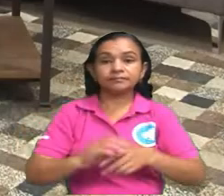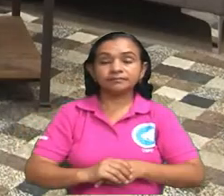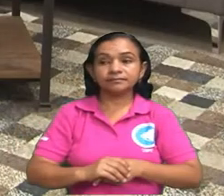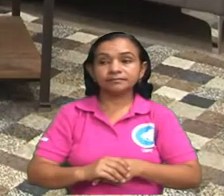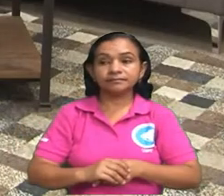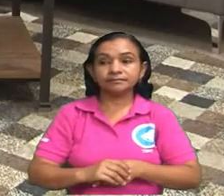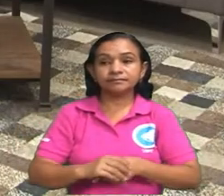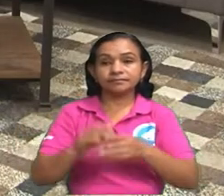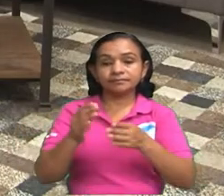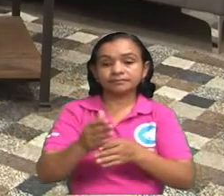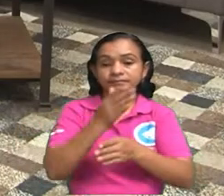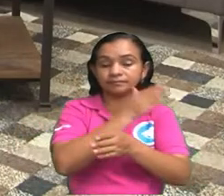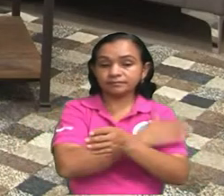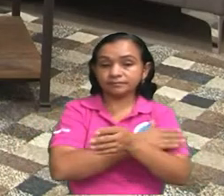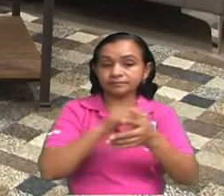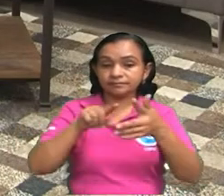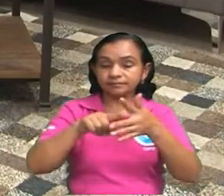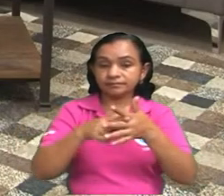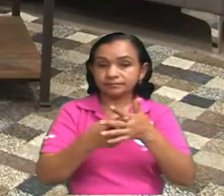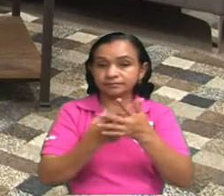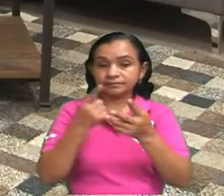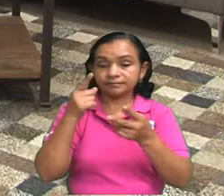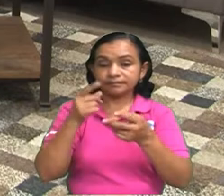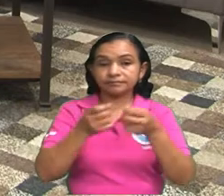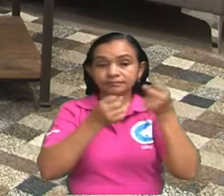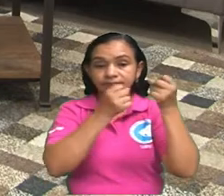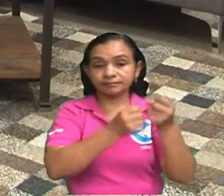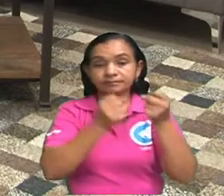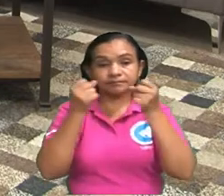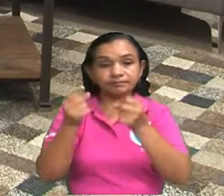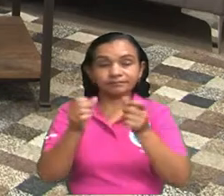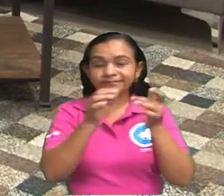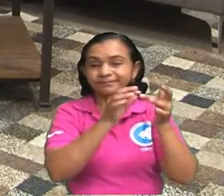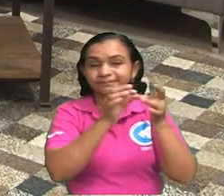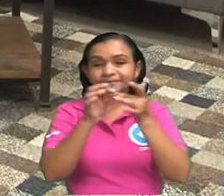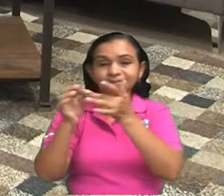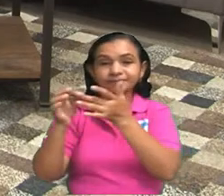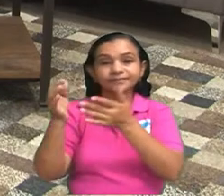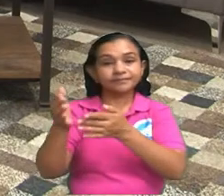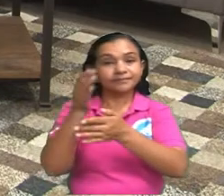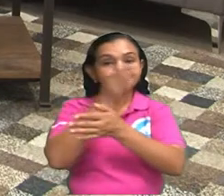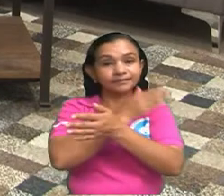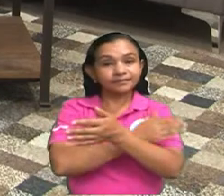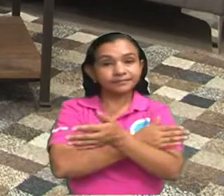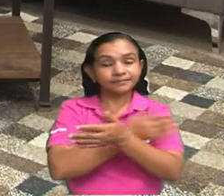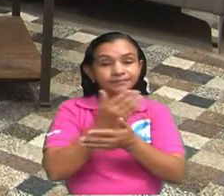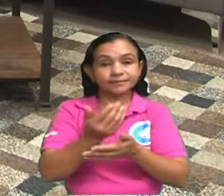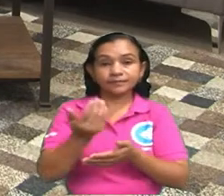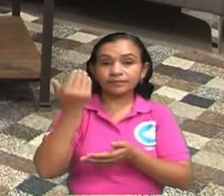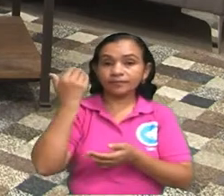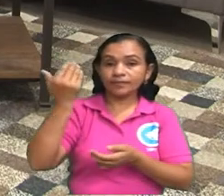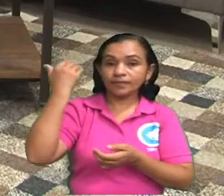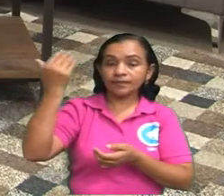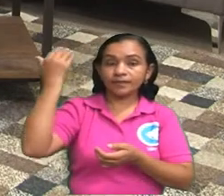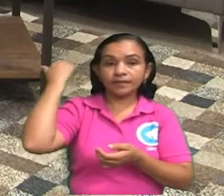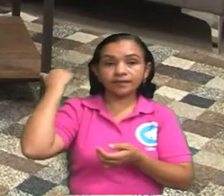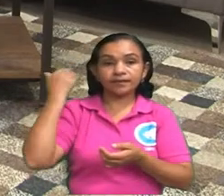como mencionábamos al inicio del programa, estos dos grandes líderes en el transcurso de la historia. En